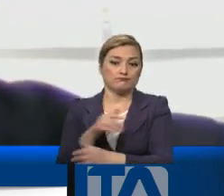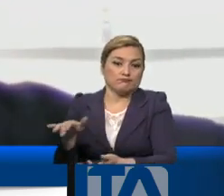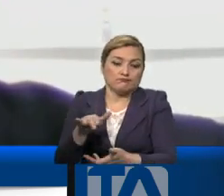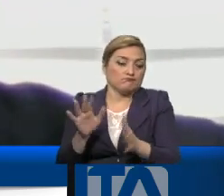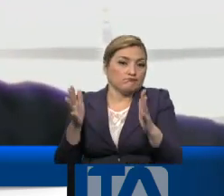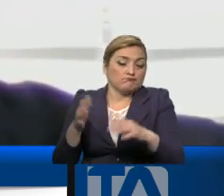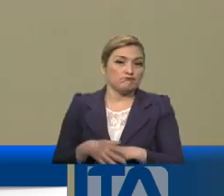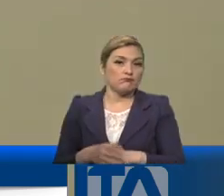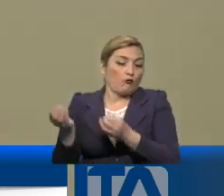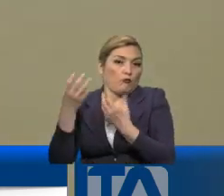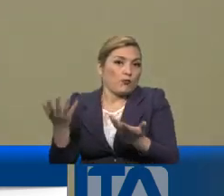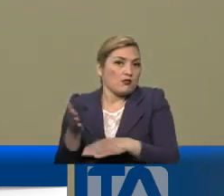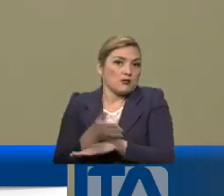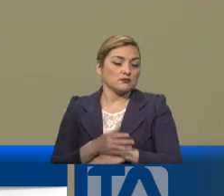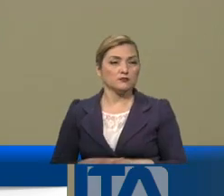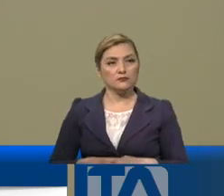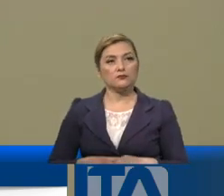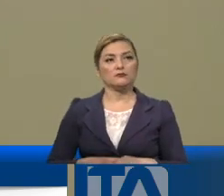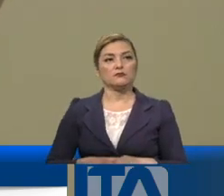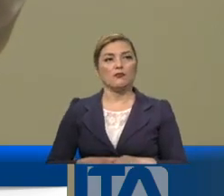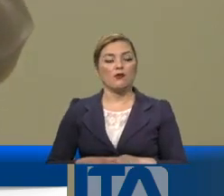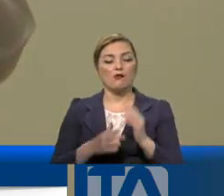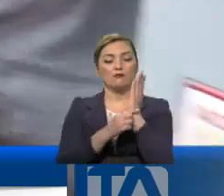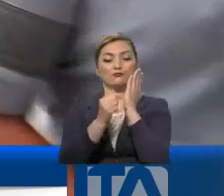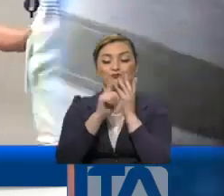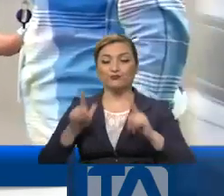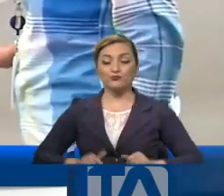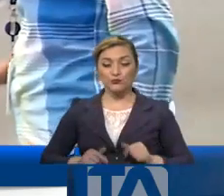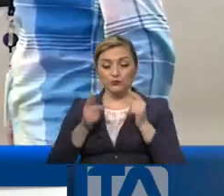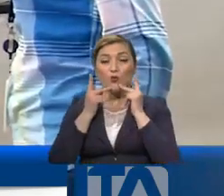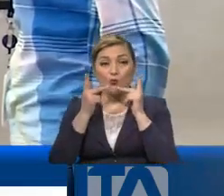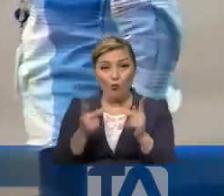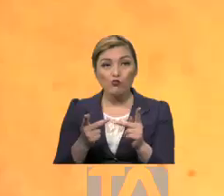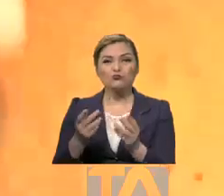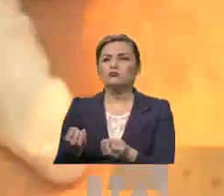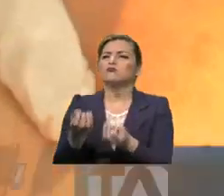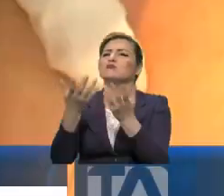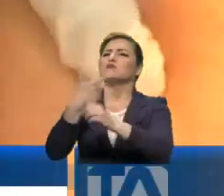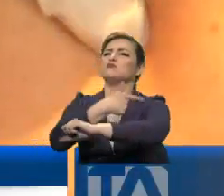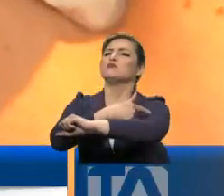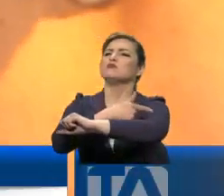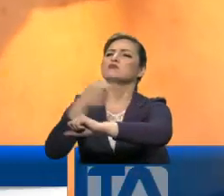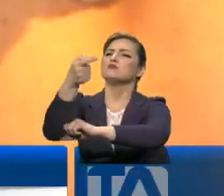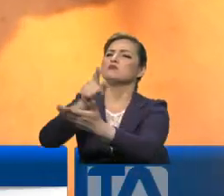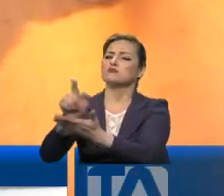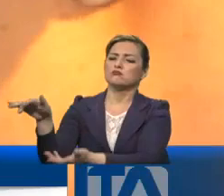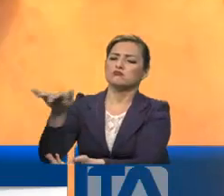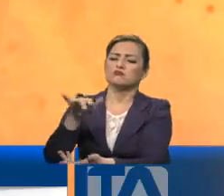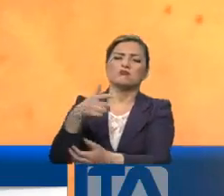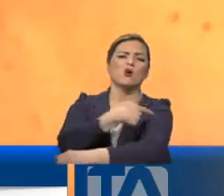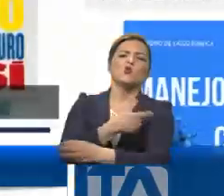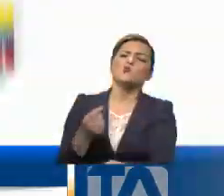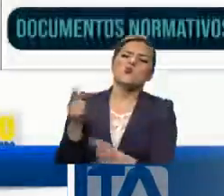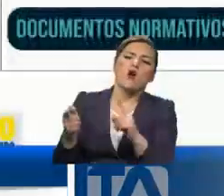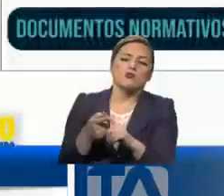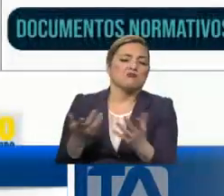asignar en esta fase cero. Desde el Ministerio de Salud Pública tampoco nos han proporcionado información sobre cuántas vacunas van a llegar en las próximas semanas ni